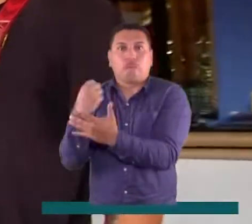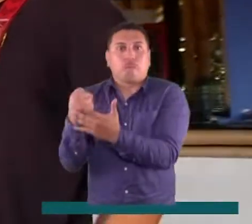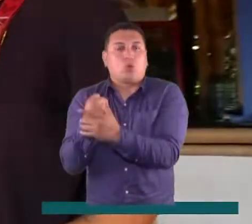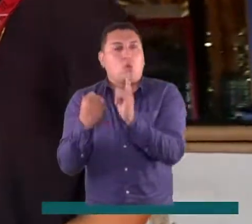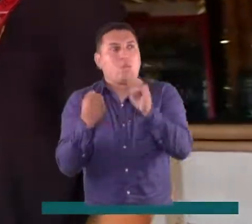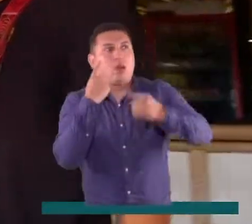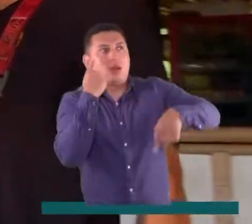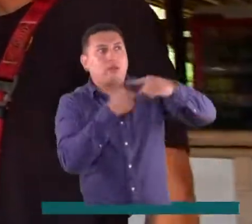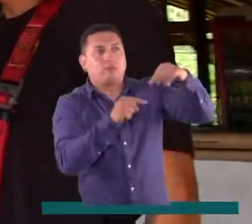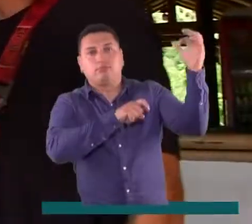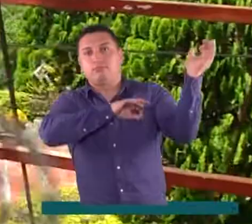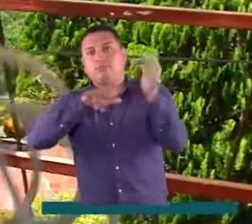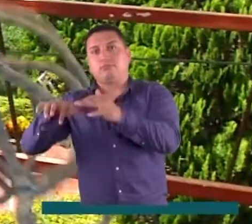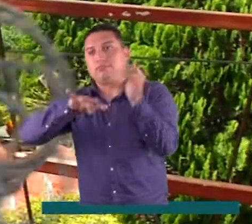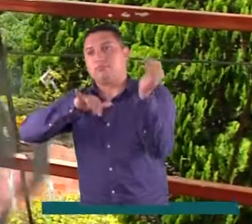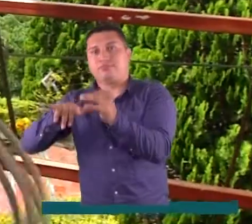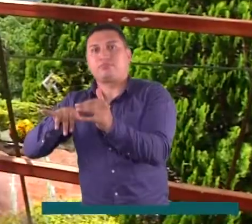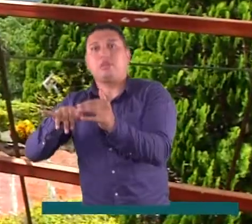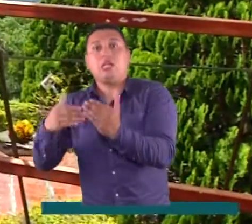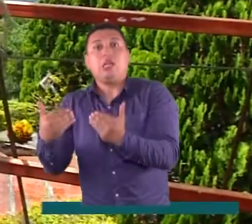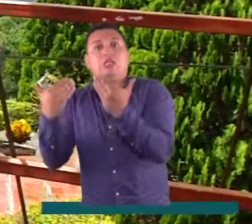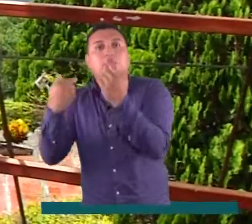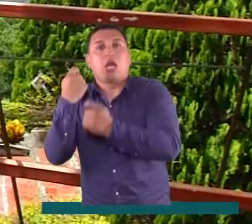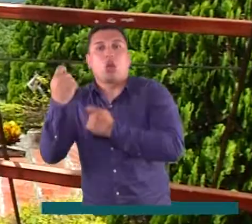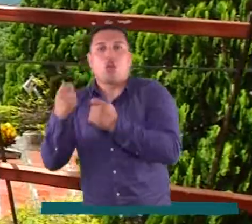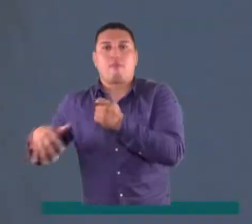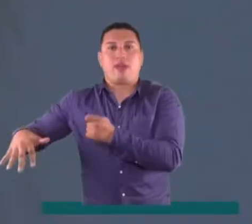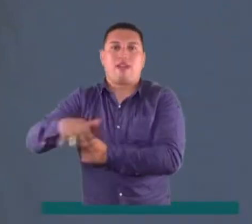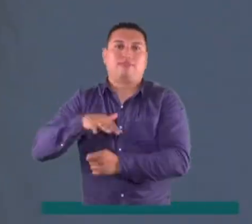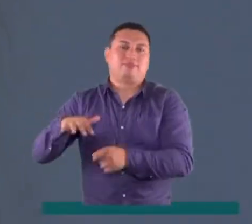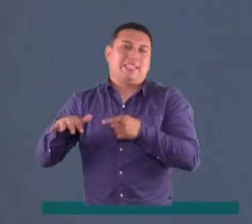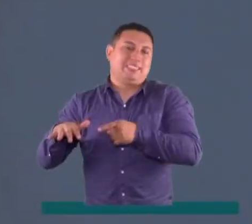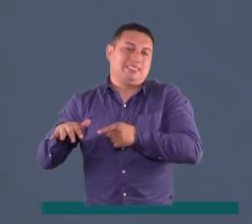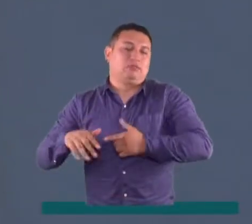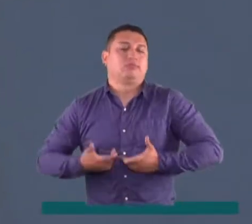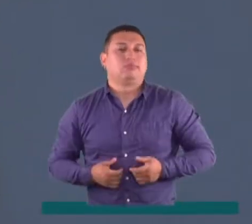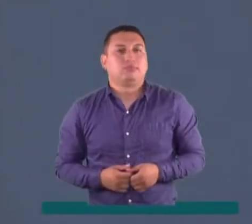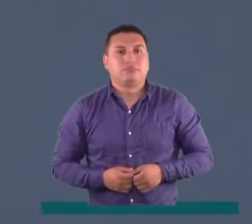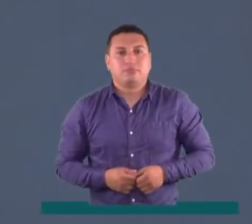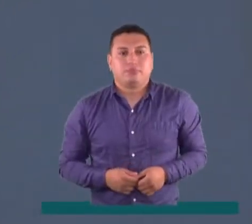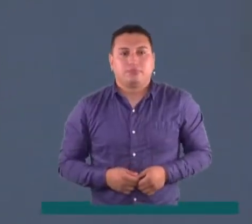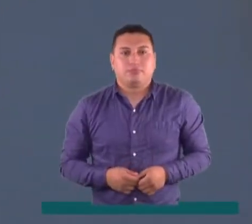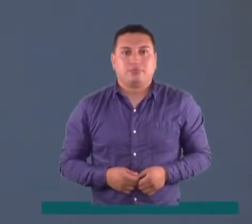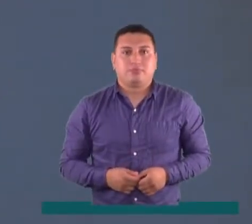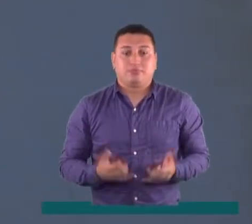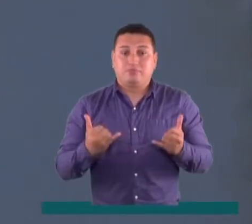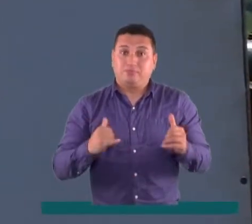esta aventura en el aire siguen llegando visitantes que favorecen la economía local.